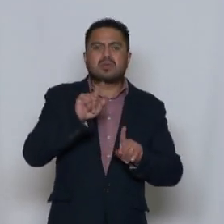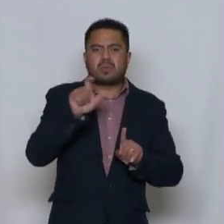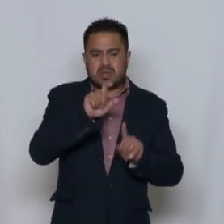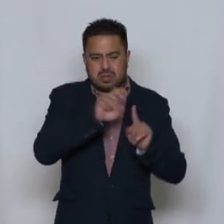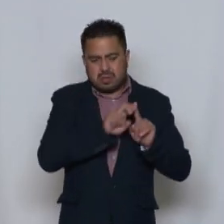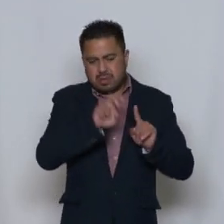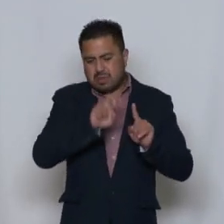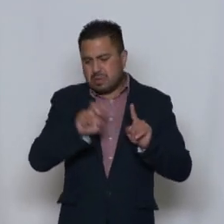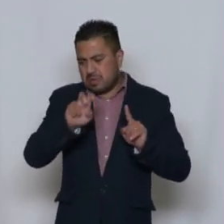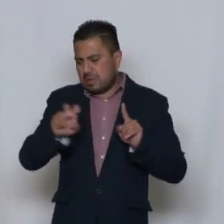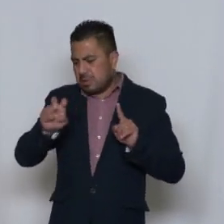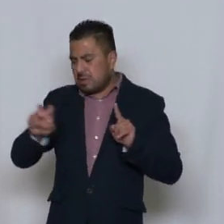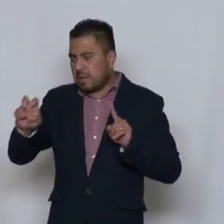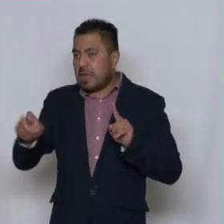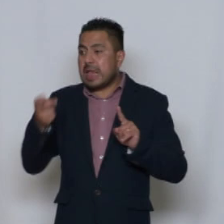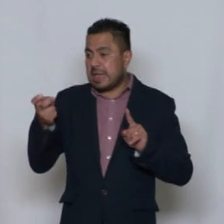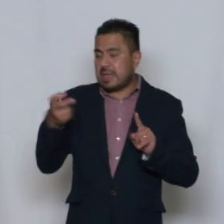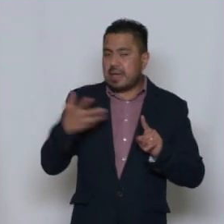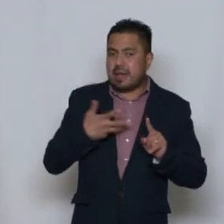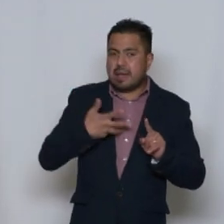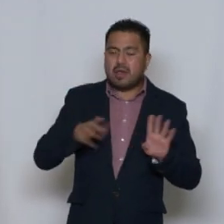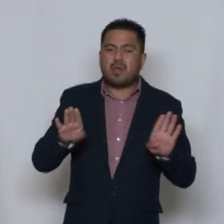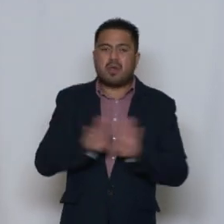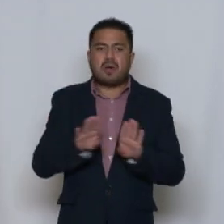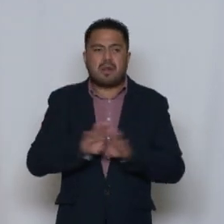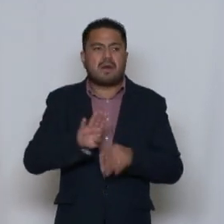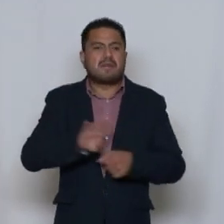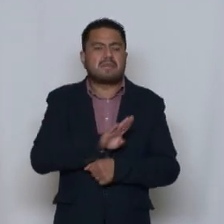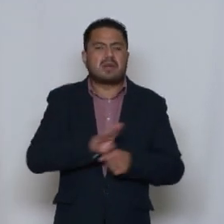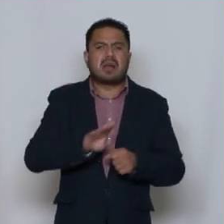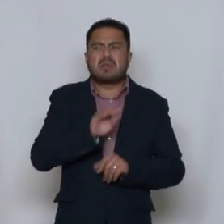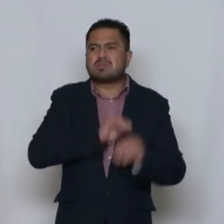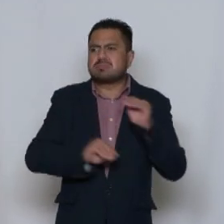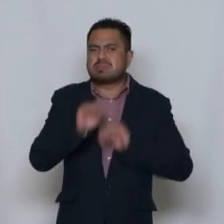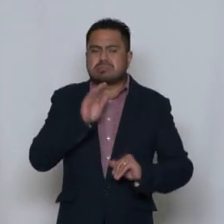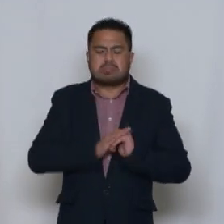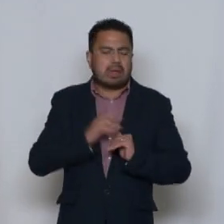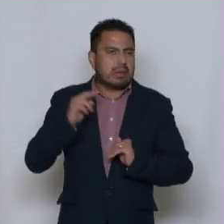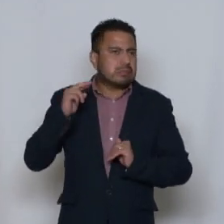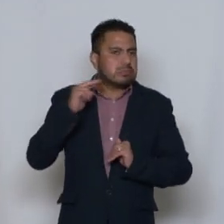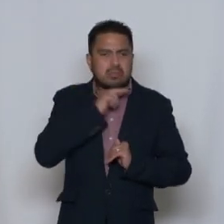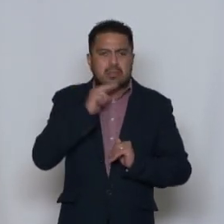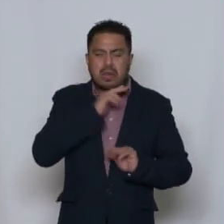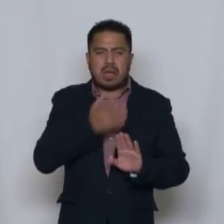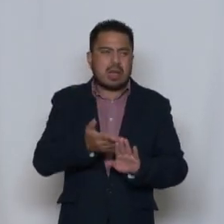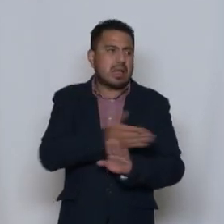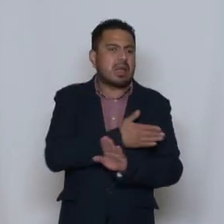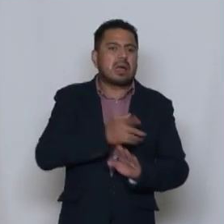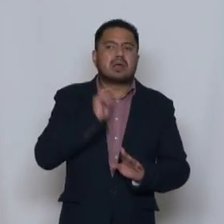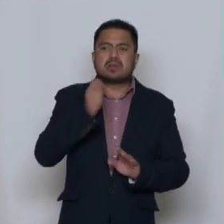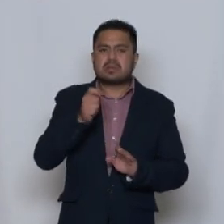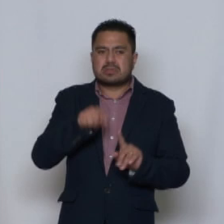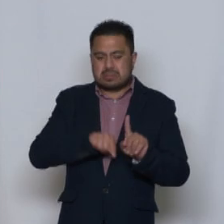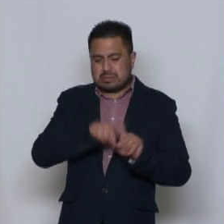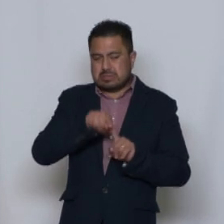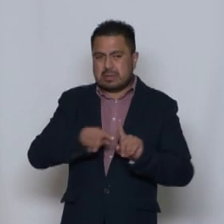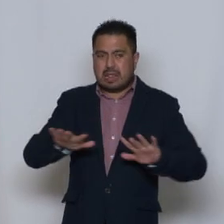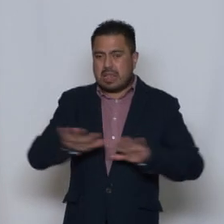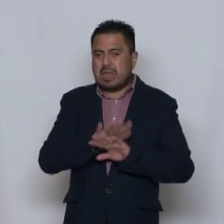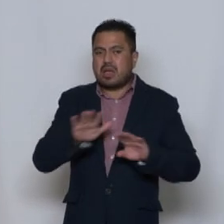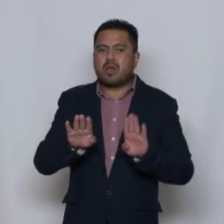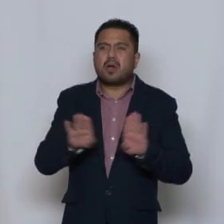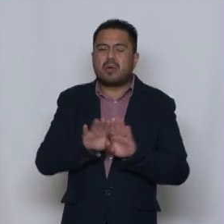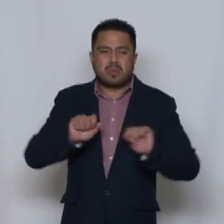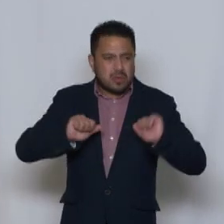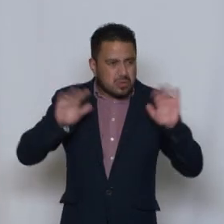viaje, pero lo que ellos tienen como ventaja es que se mueven rápidamente, es decir, antes de que sus frentes meteorológicos, como son